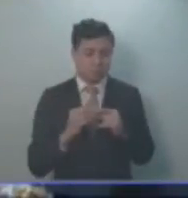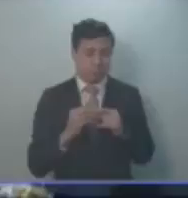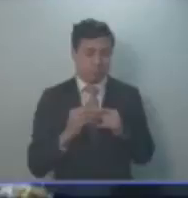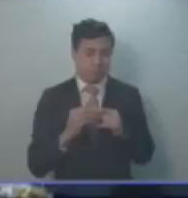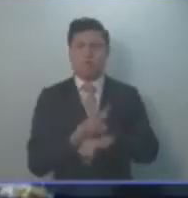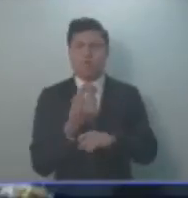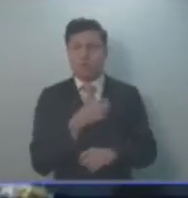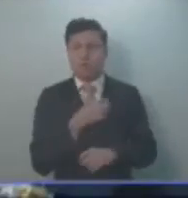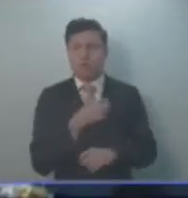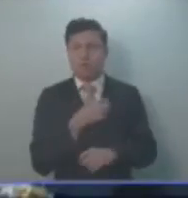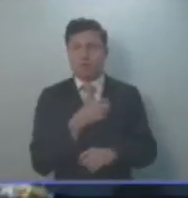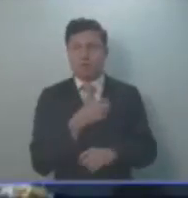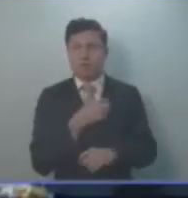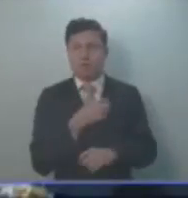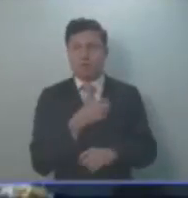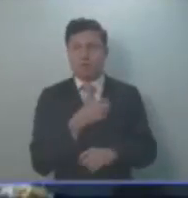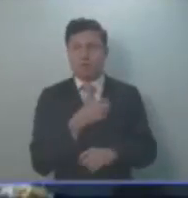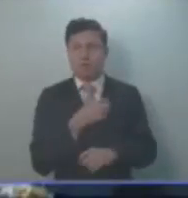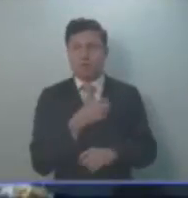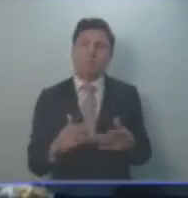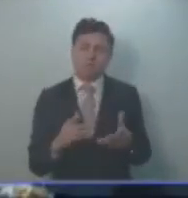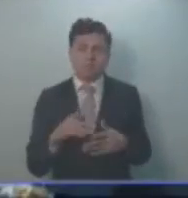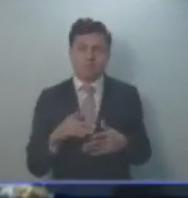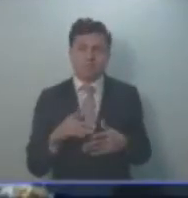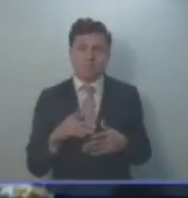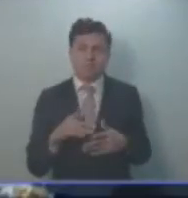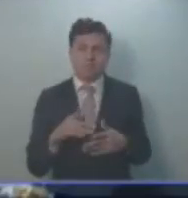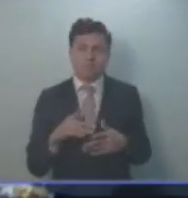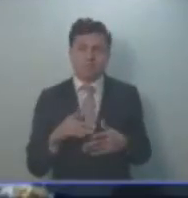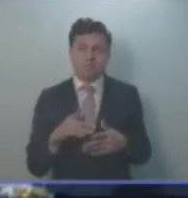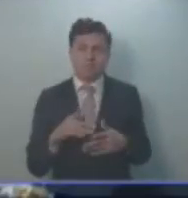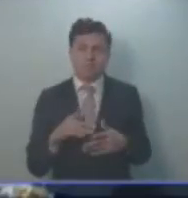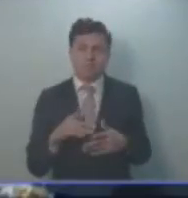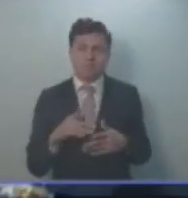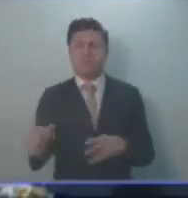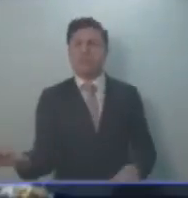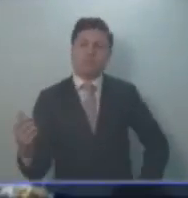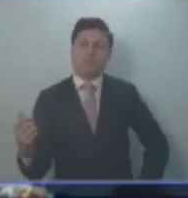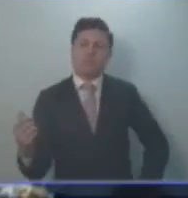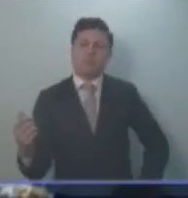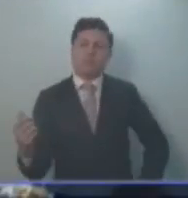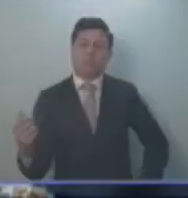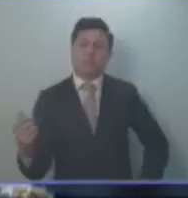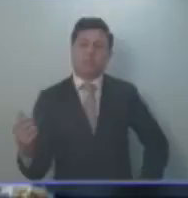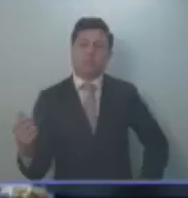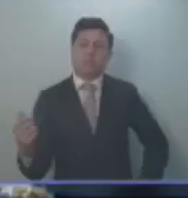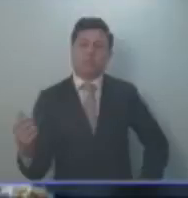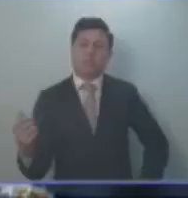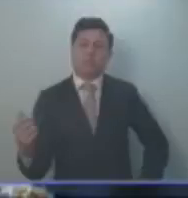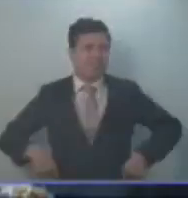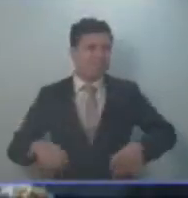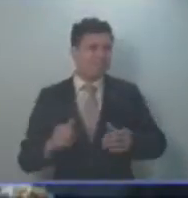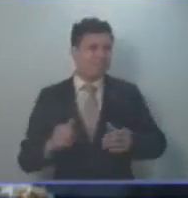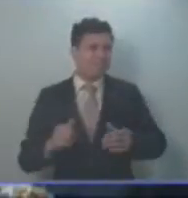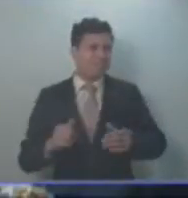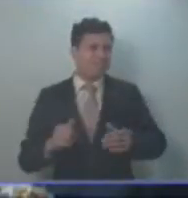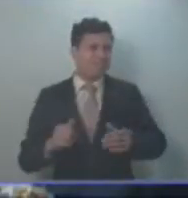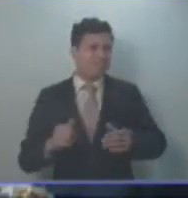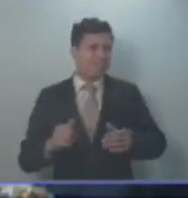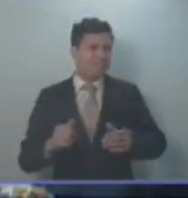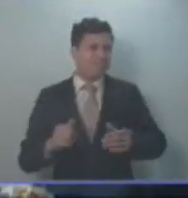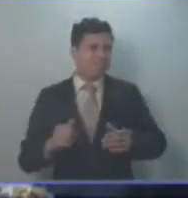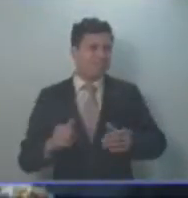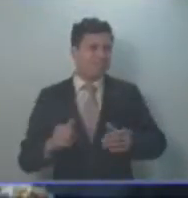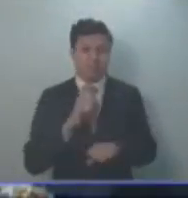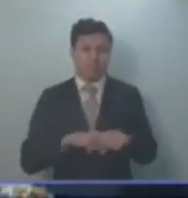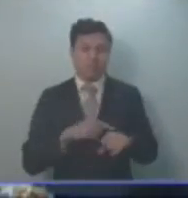médico tratante, como es el caso del cáncer y la insuficiencia renal crónica. Comprenden para